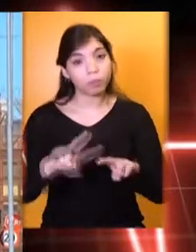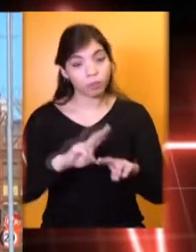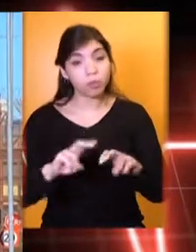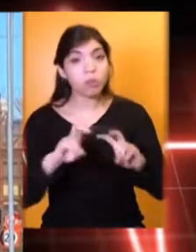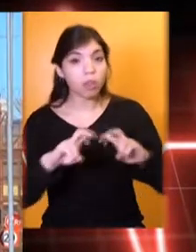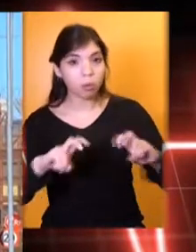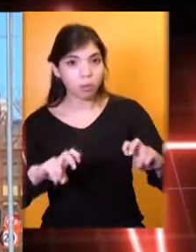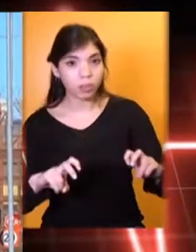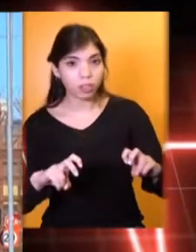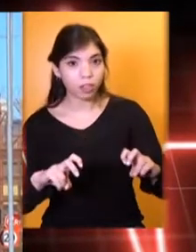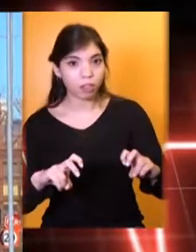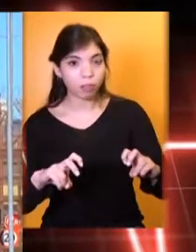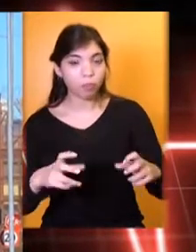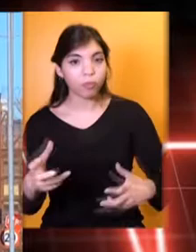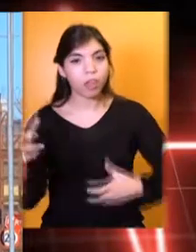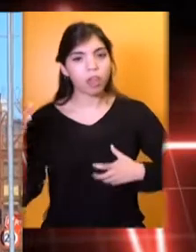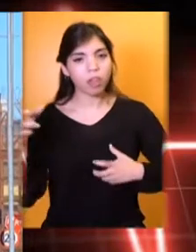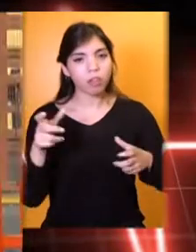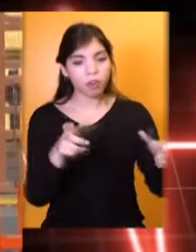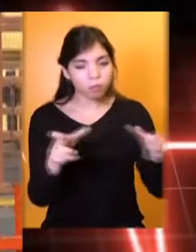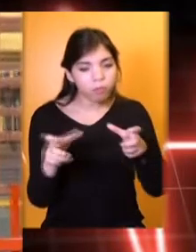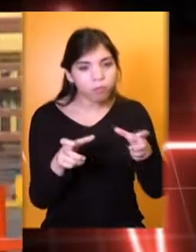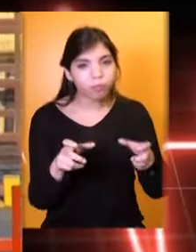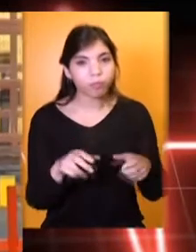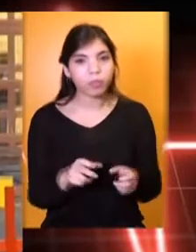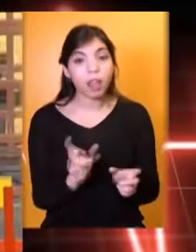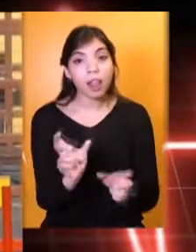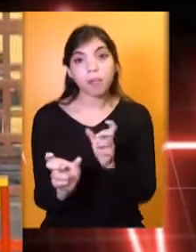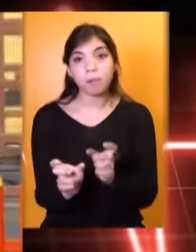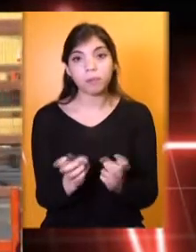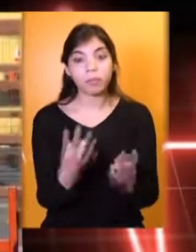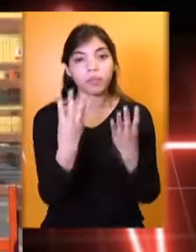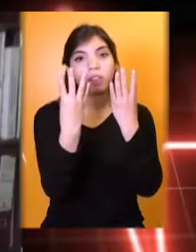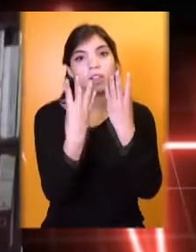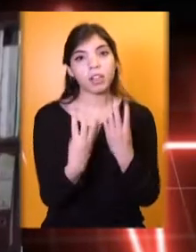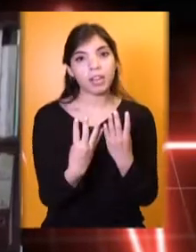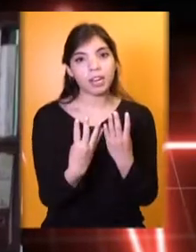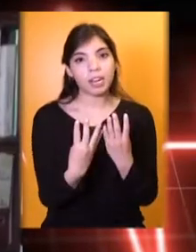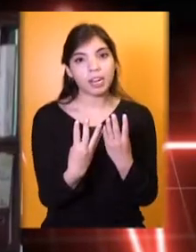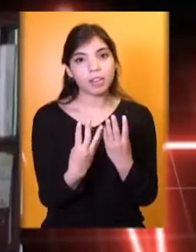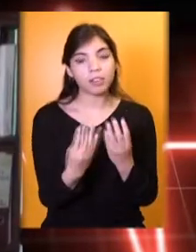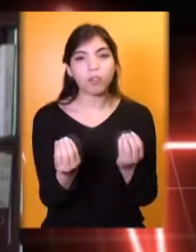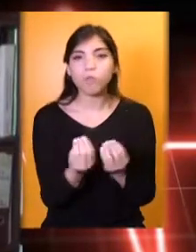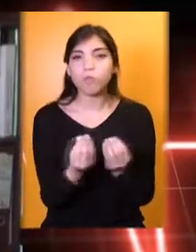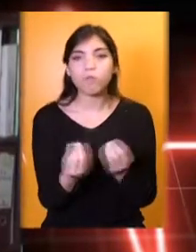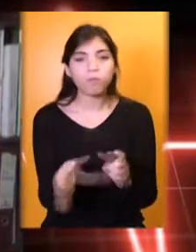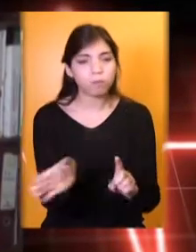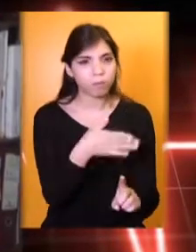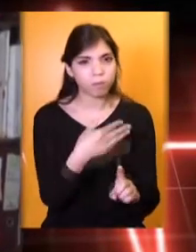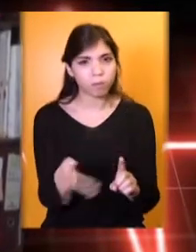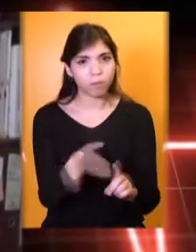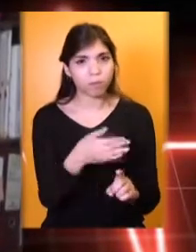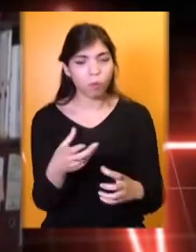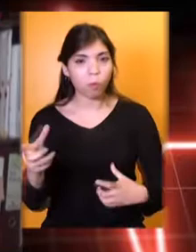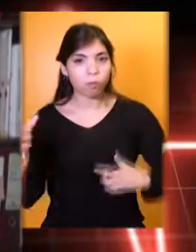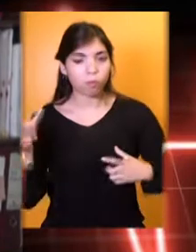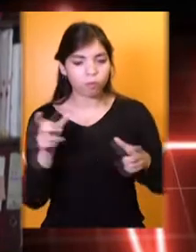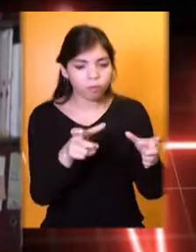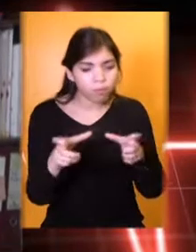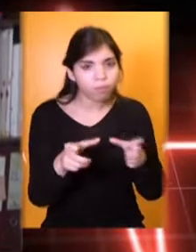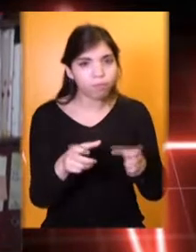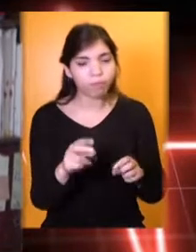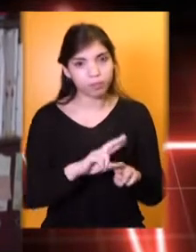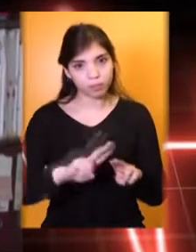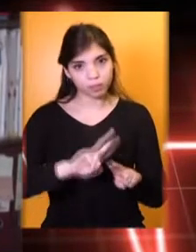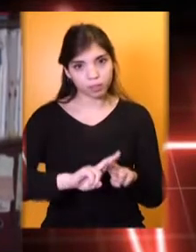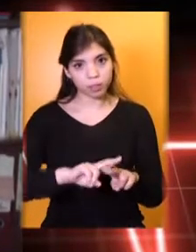una investigación sumaria por parte de gendarmería. Bueno, los internos ahí sufrieron la agresión de funcionarios.